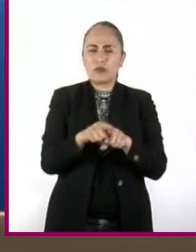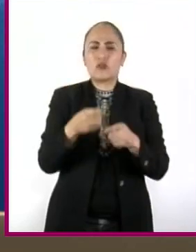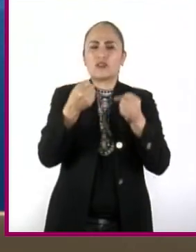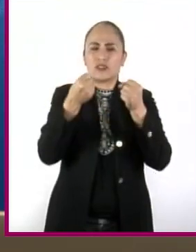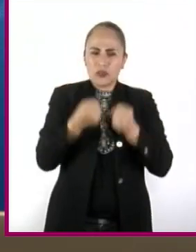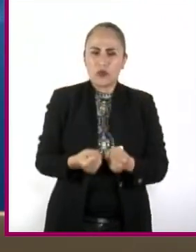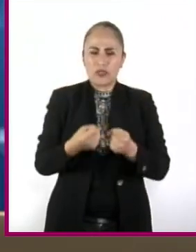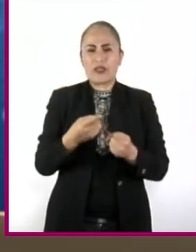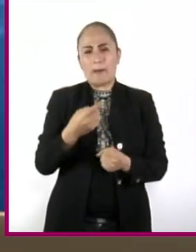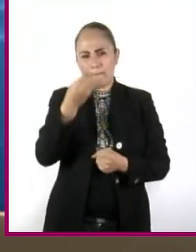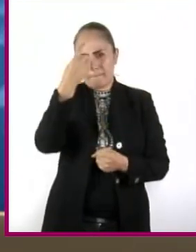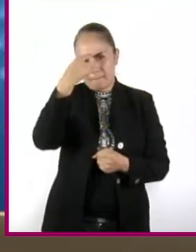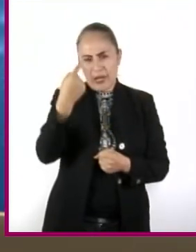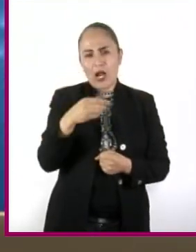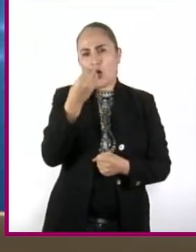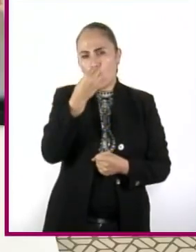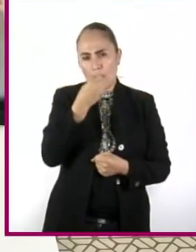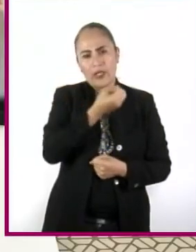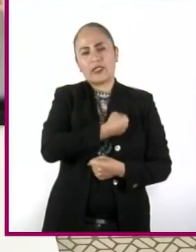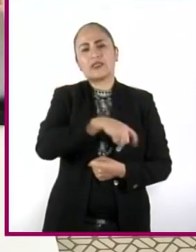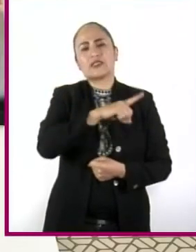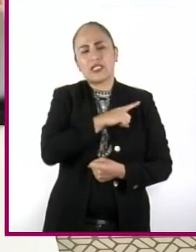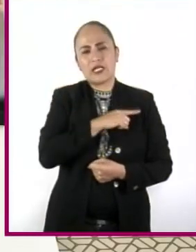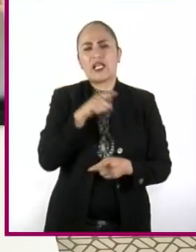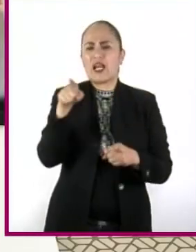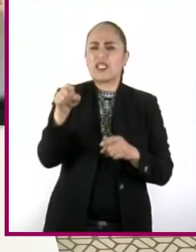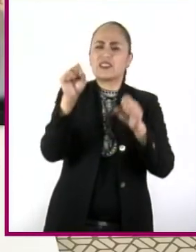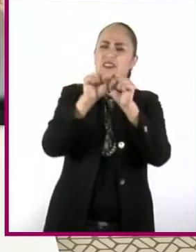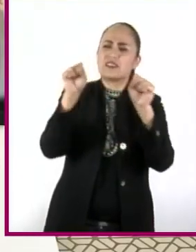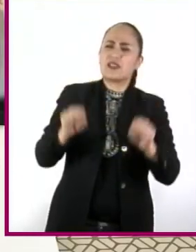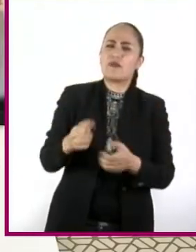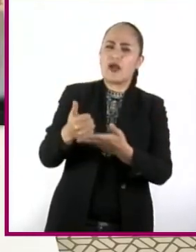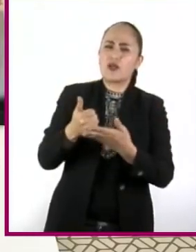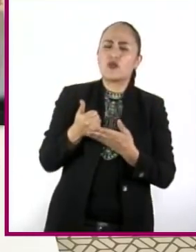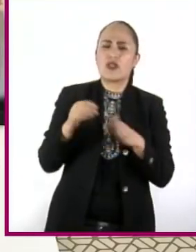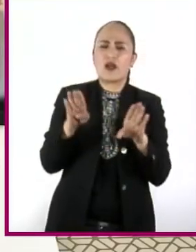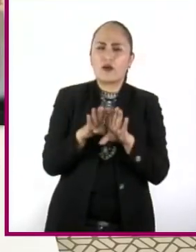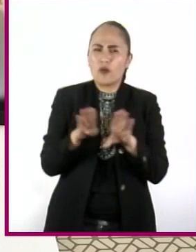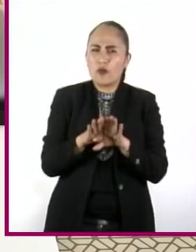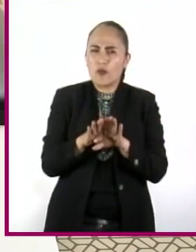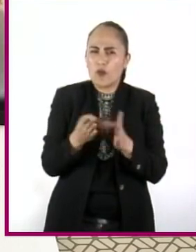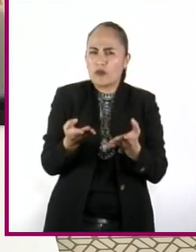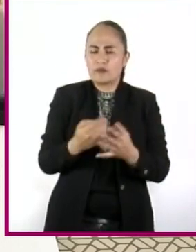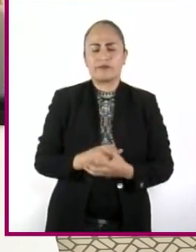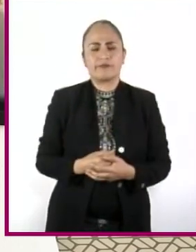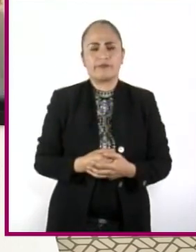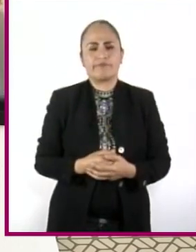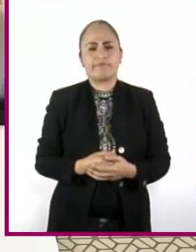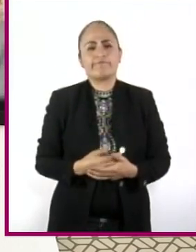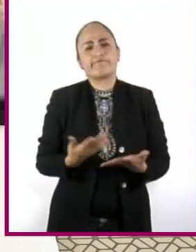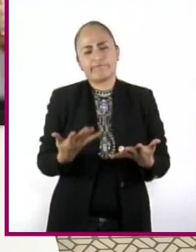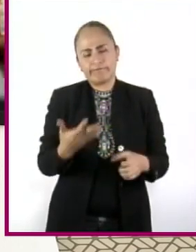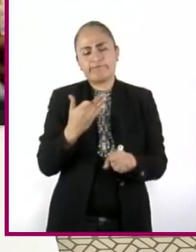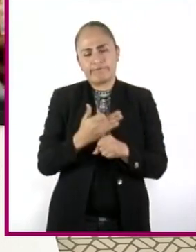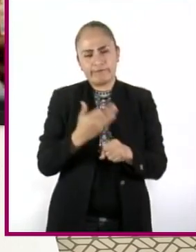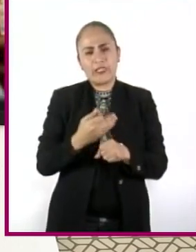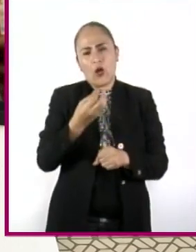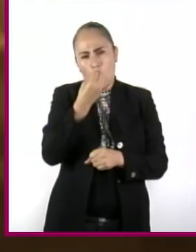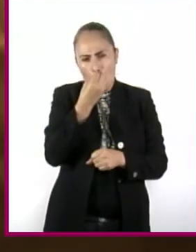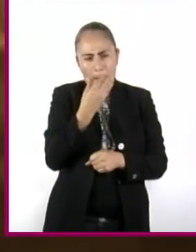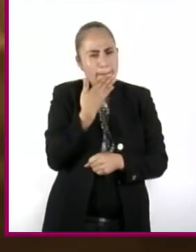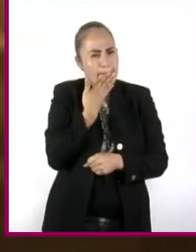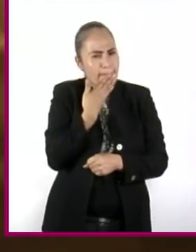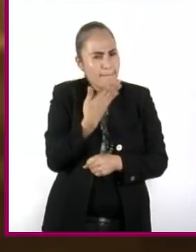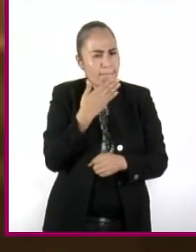estudios de sistemas complejos en estos puntos? Efectivamente, la seguridad alimentaria, que es obviamente